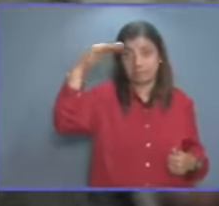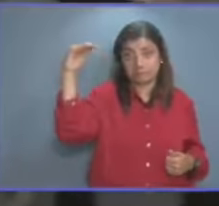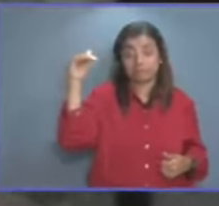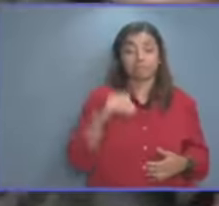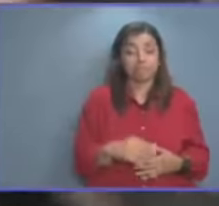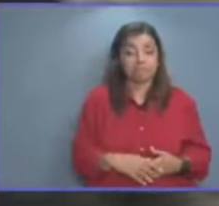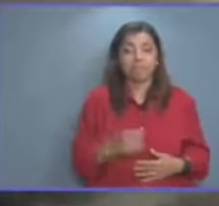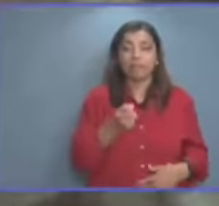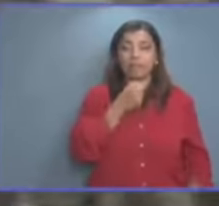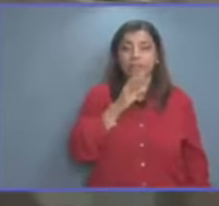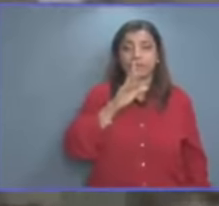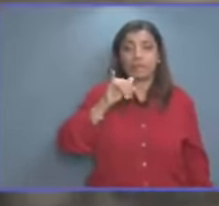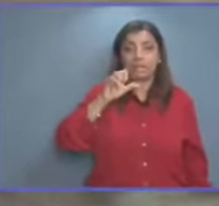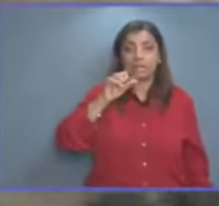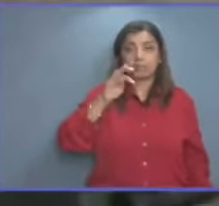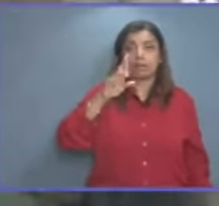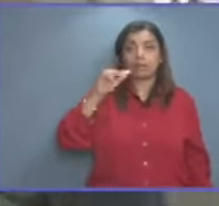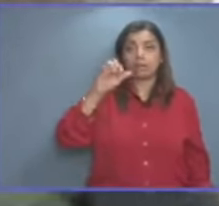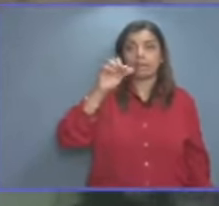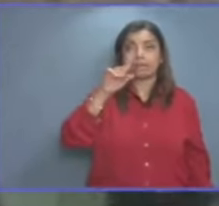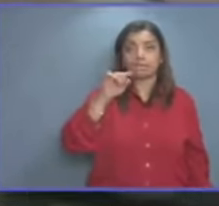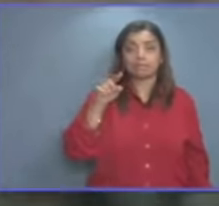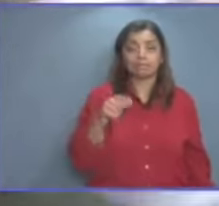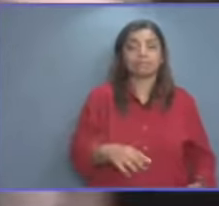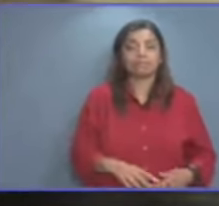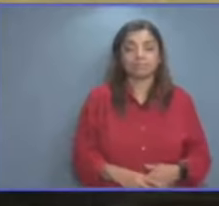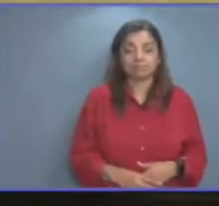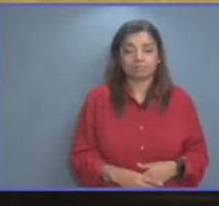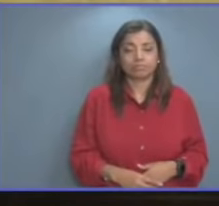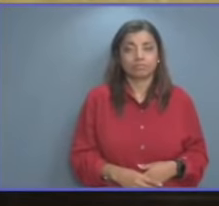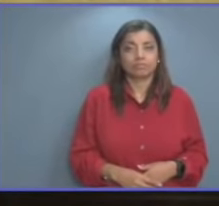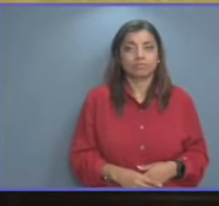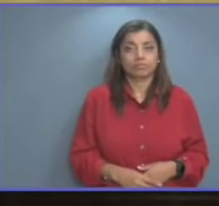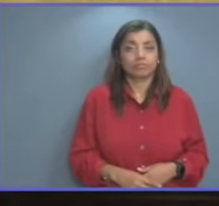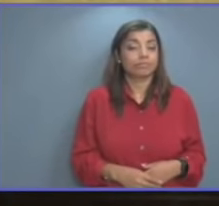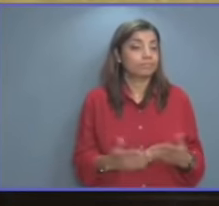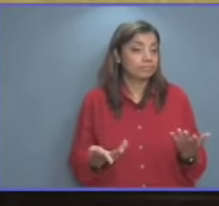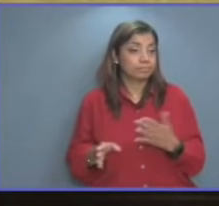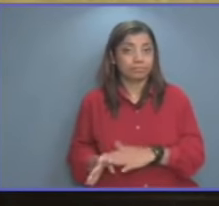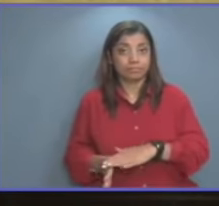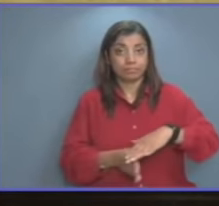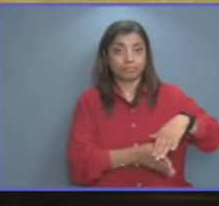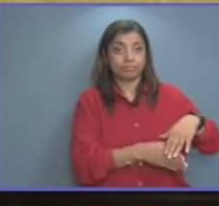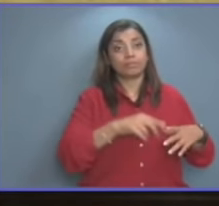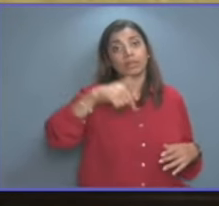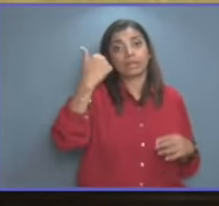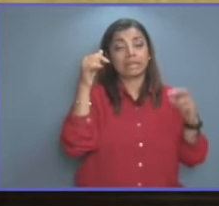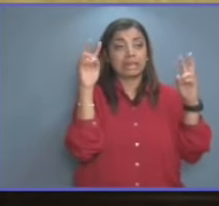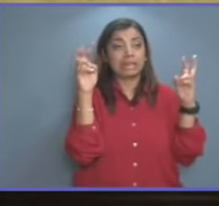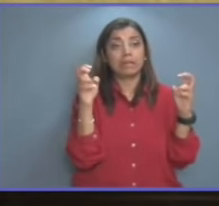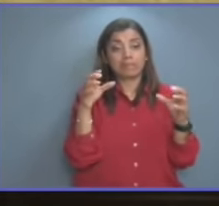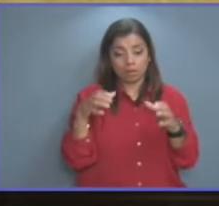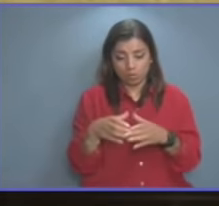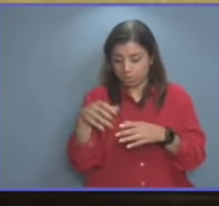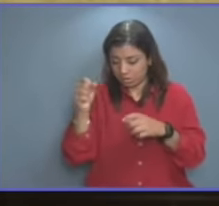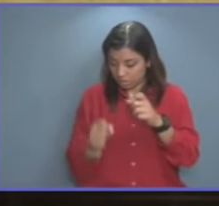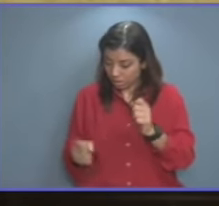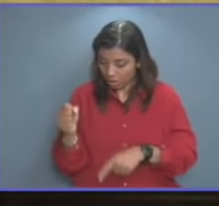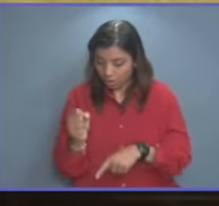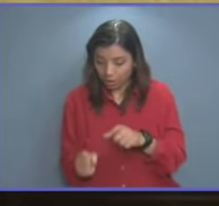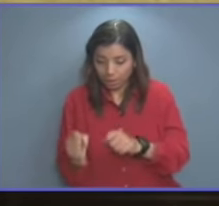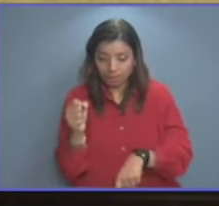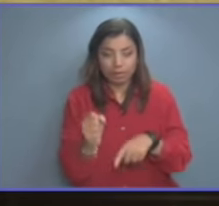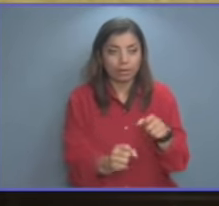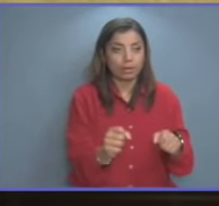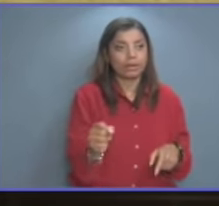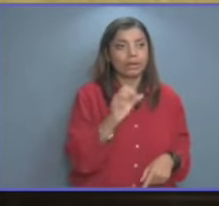iris martínez noticiero legislativo en otros temas la comisión agropecuaria continuará este